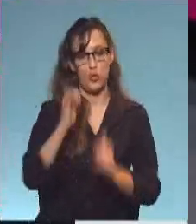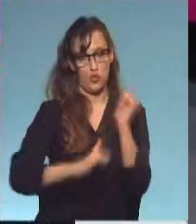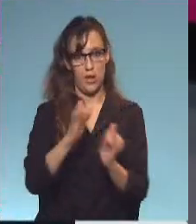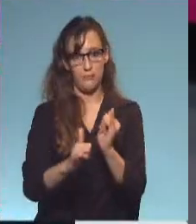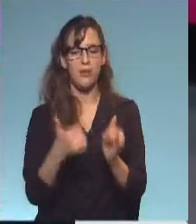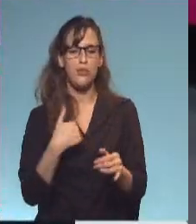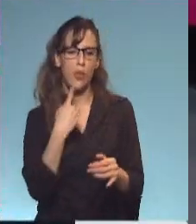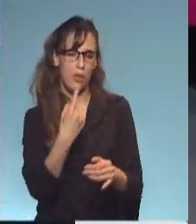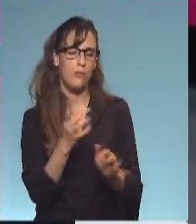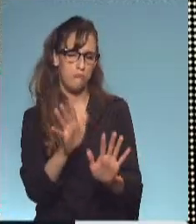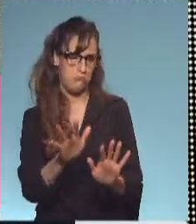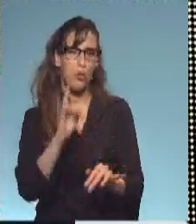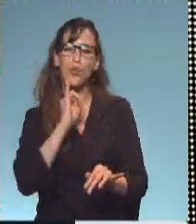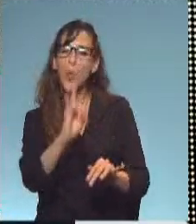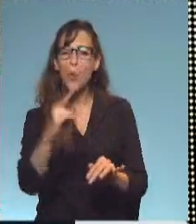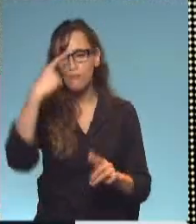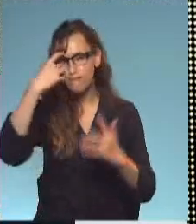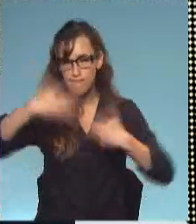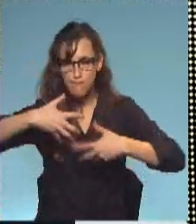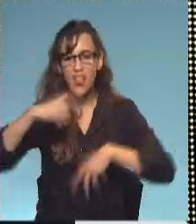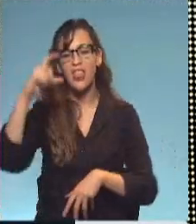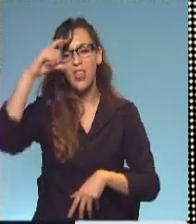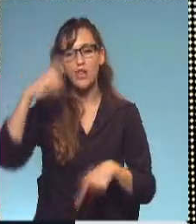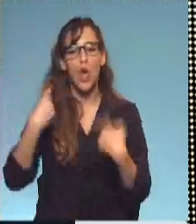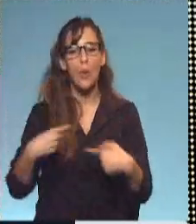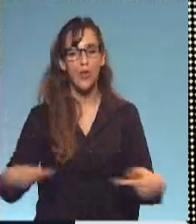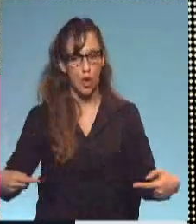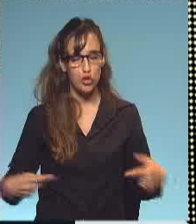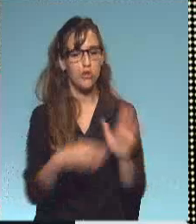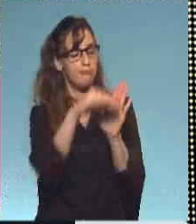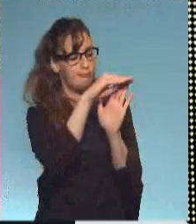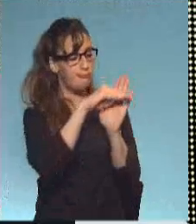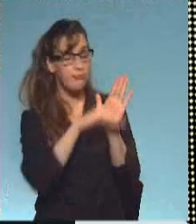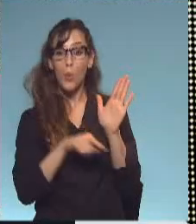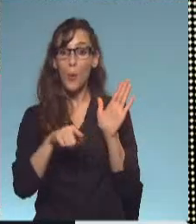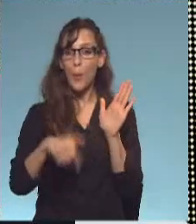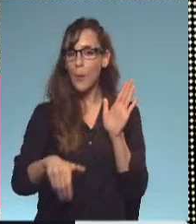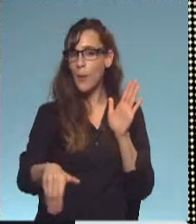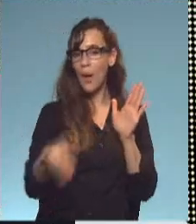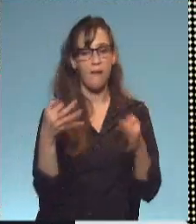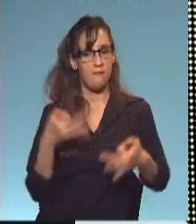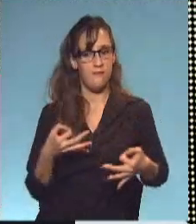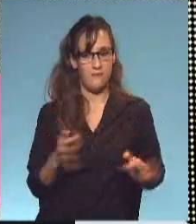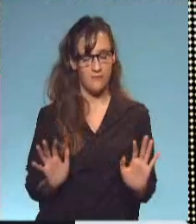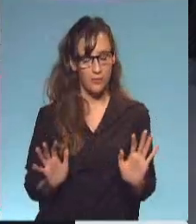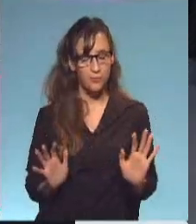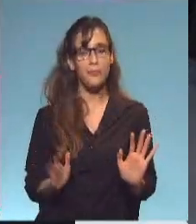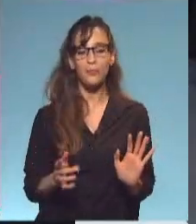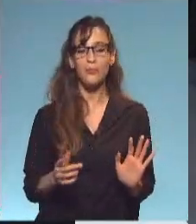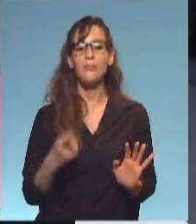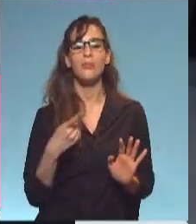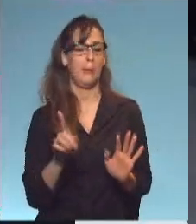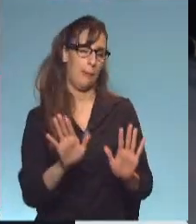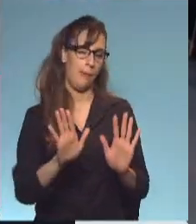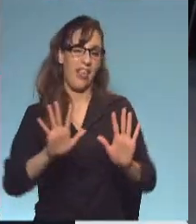la gente que empiece con 10, que se memorice 10 objetos y lo haga en su casa y va a sorprender a todo el mundo. Vas a ser de nuevo el rey de la fiesta nerd, como digo yo siempre. Pero ahora, Andrés, memorizar esos